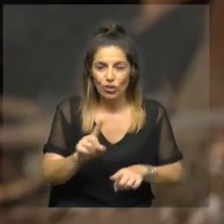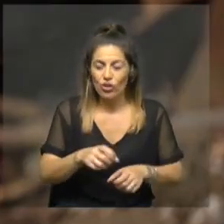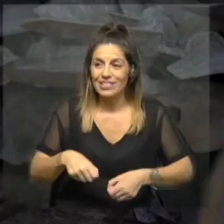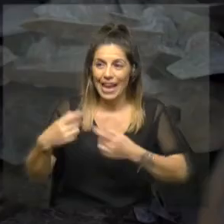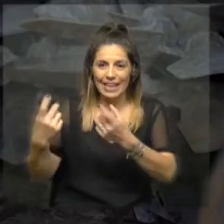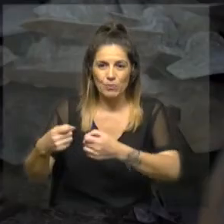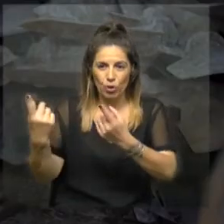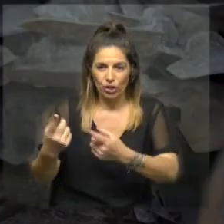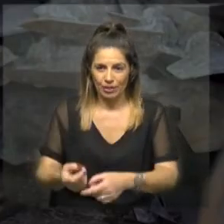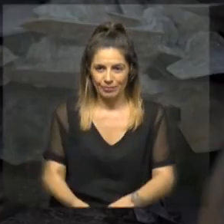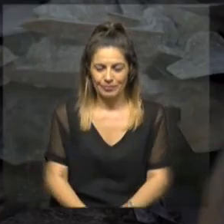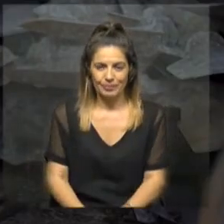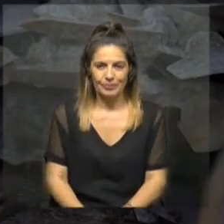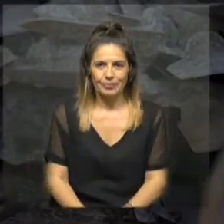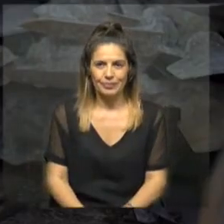exportan.